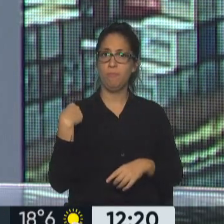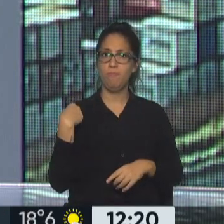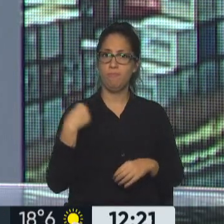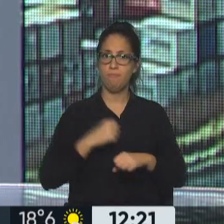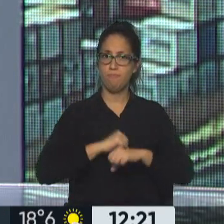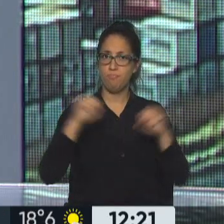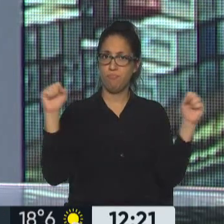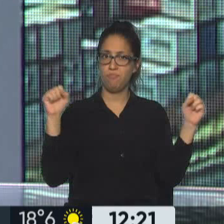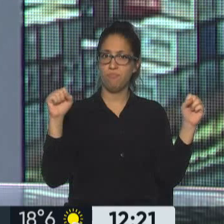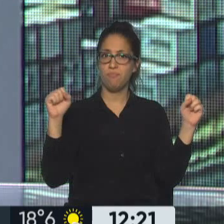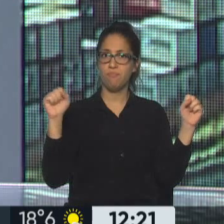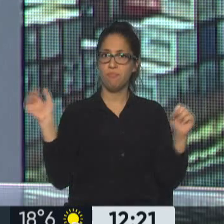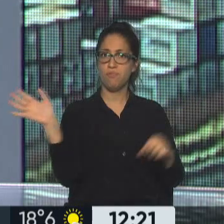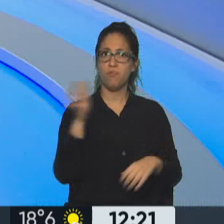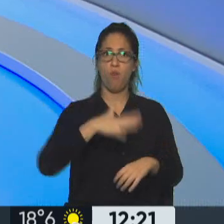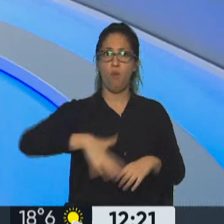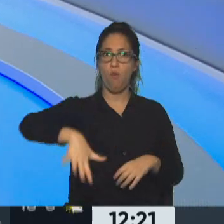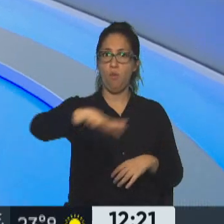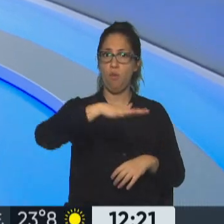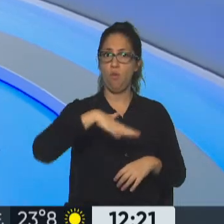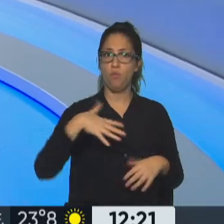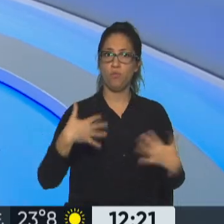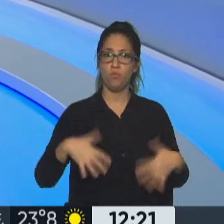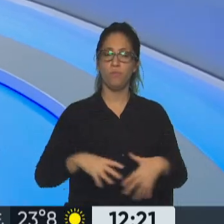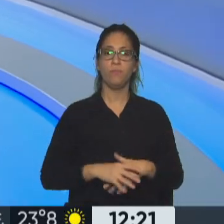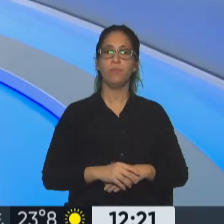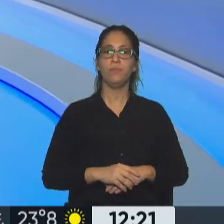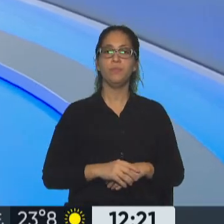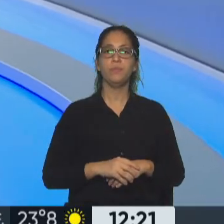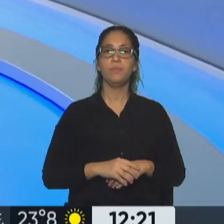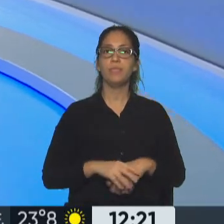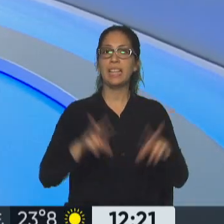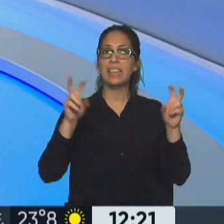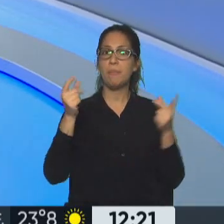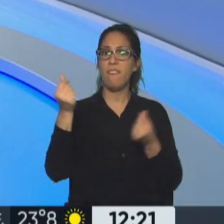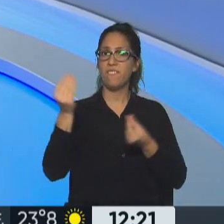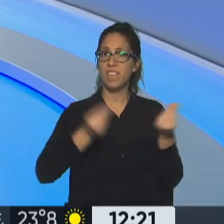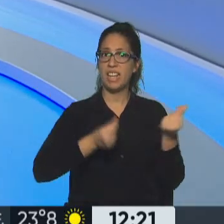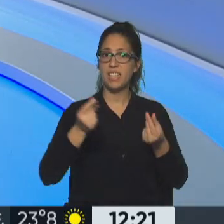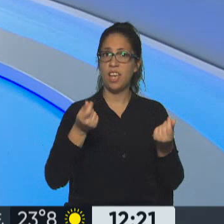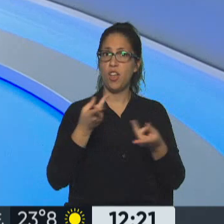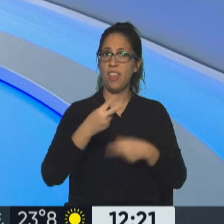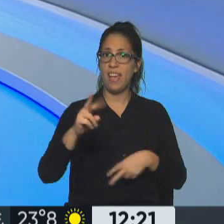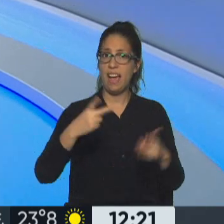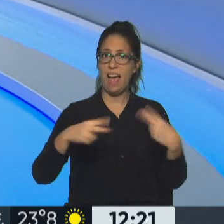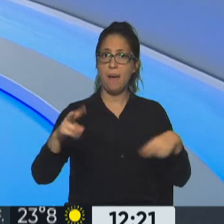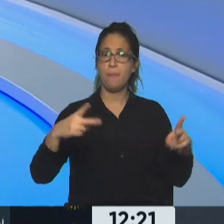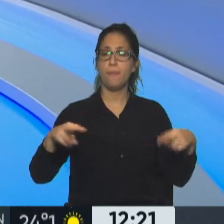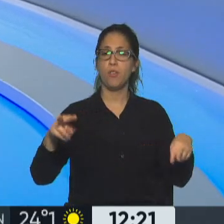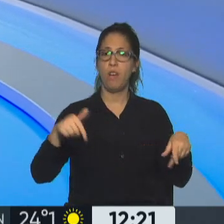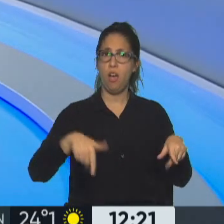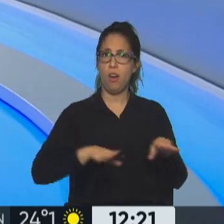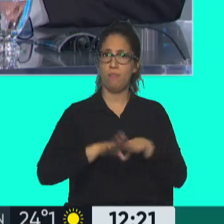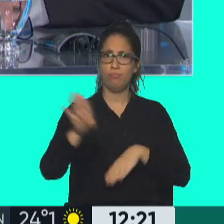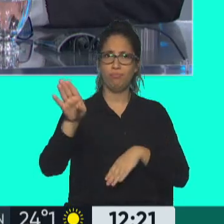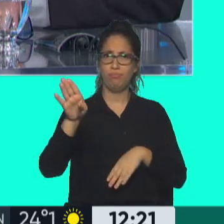explosiva en todos los sentidos no y con la verdad que con el tema financiero y cambiar y frente a una una corrida como la que está